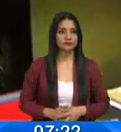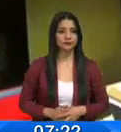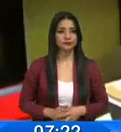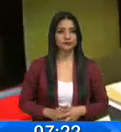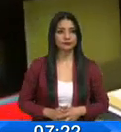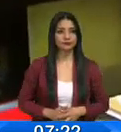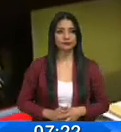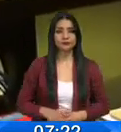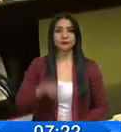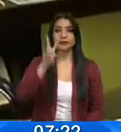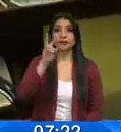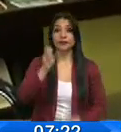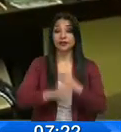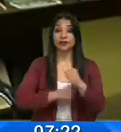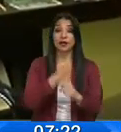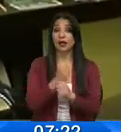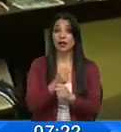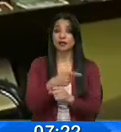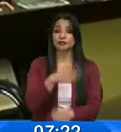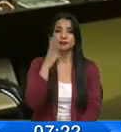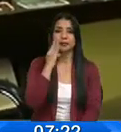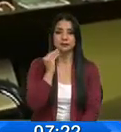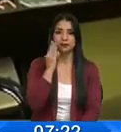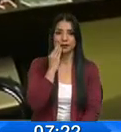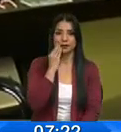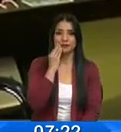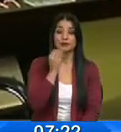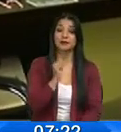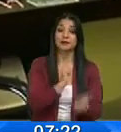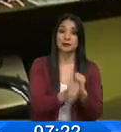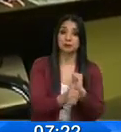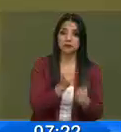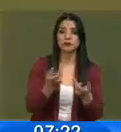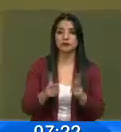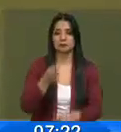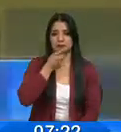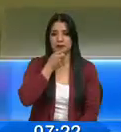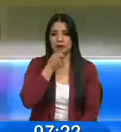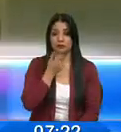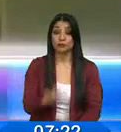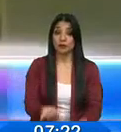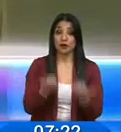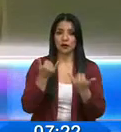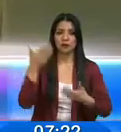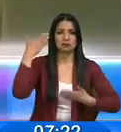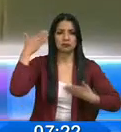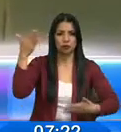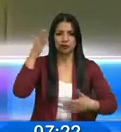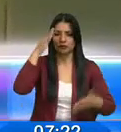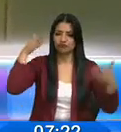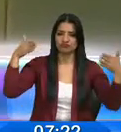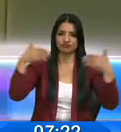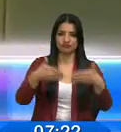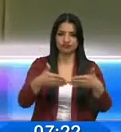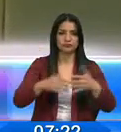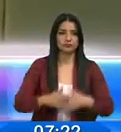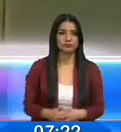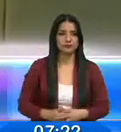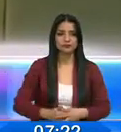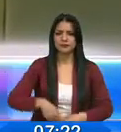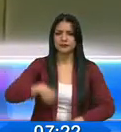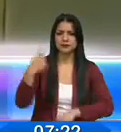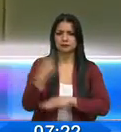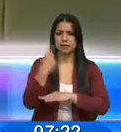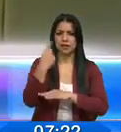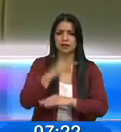20 años dedicados al deporte y al periodismo. Hoy desea incursionar del todo en la política bajo el lema disciplina,